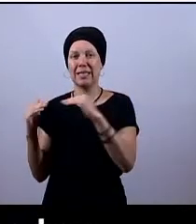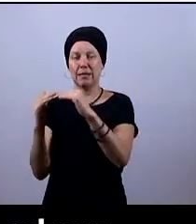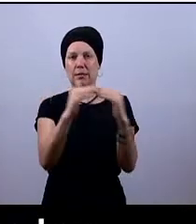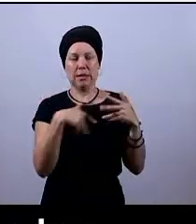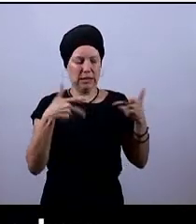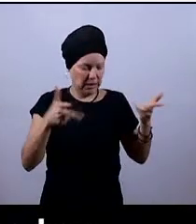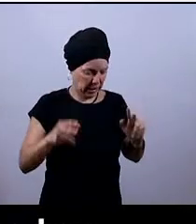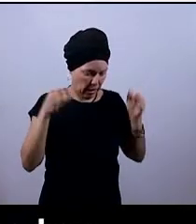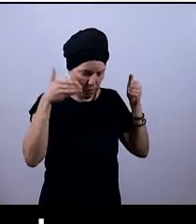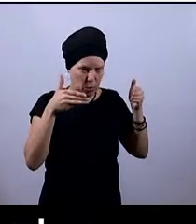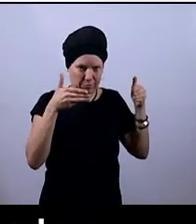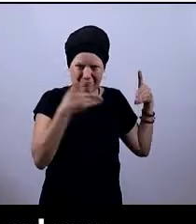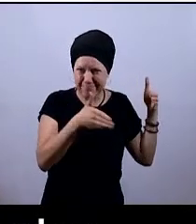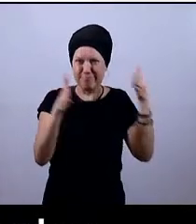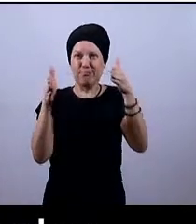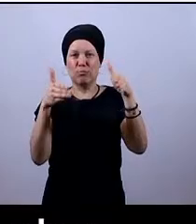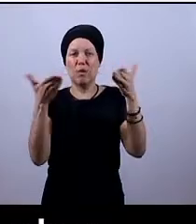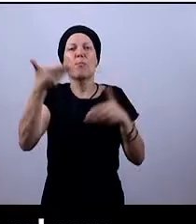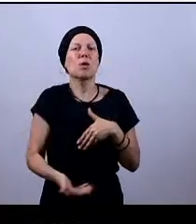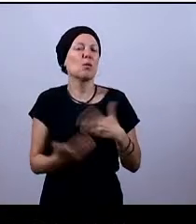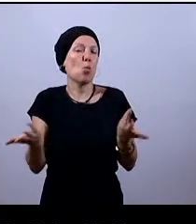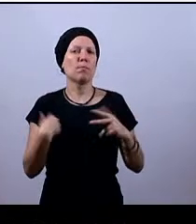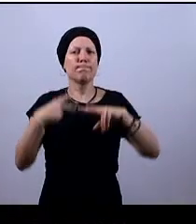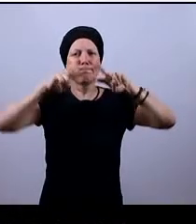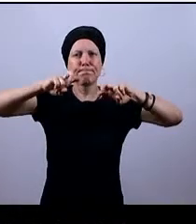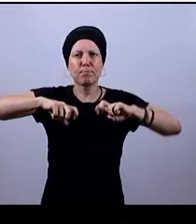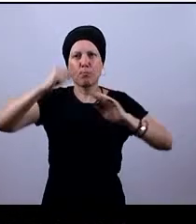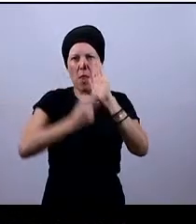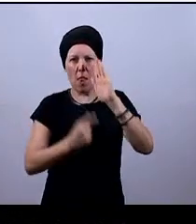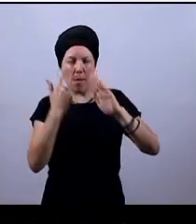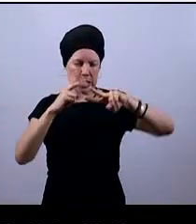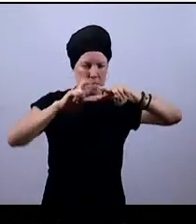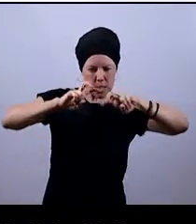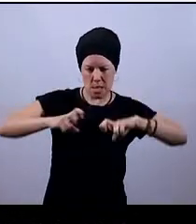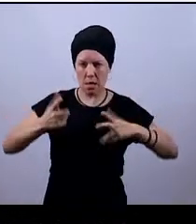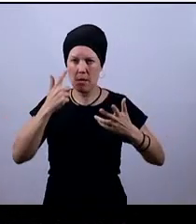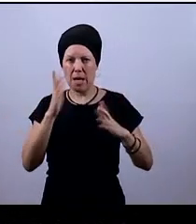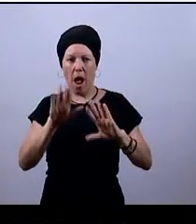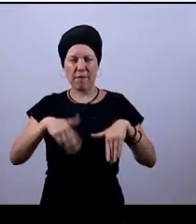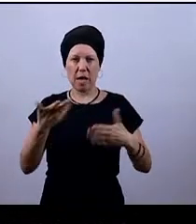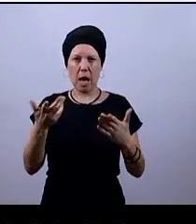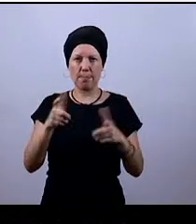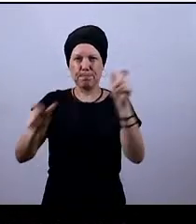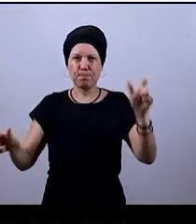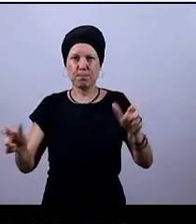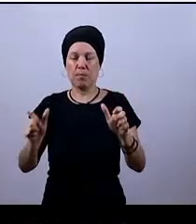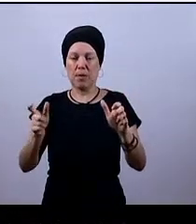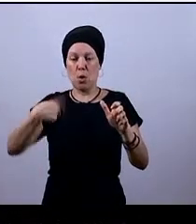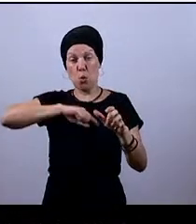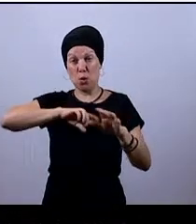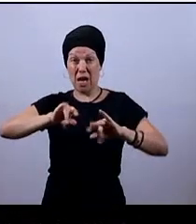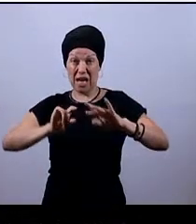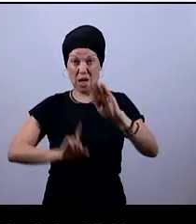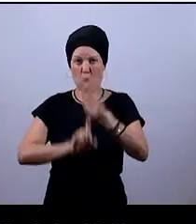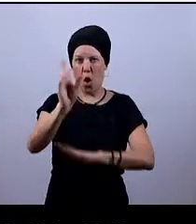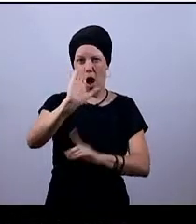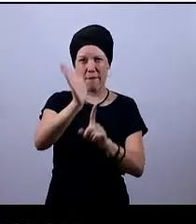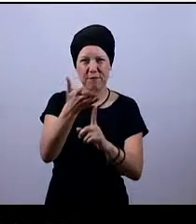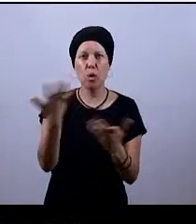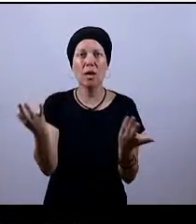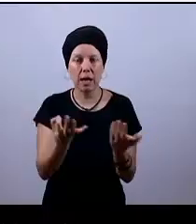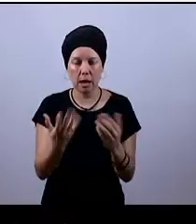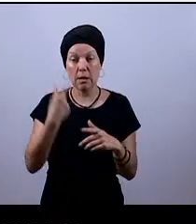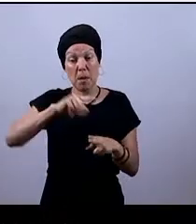se centren en lo importante que es analizar las medidas, es ver que repercuten en el crecimiento de nuestra región, es ver que